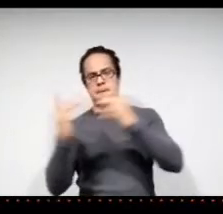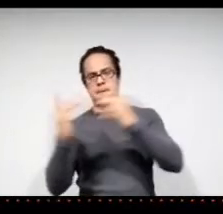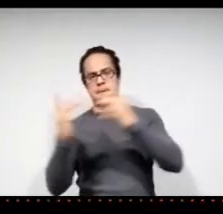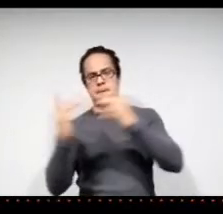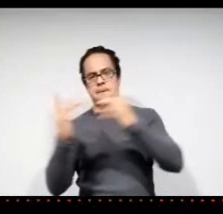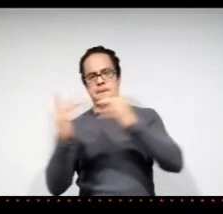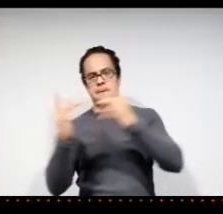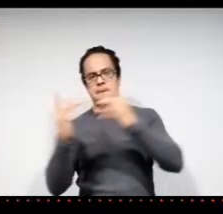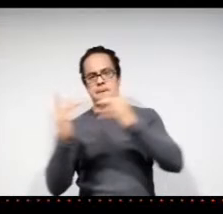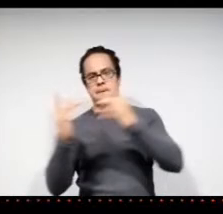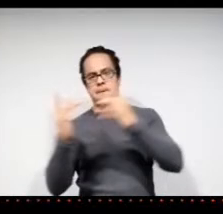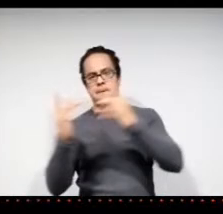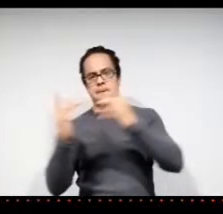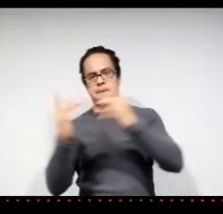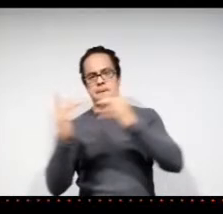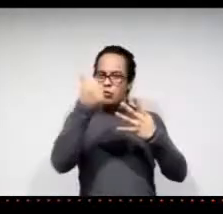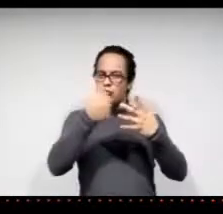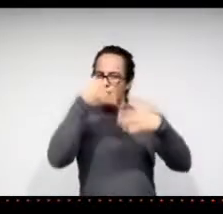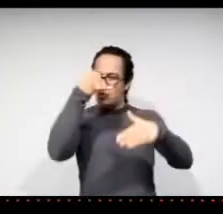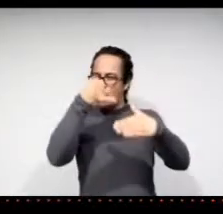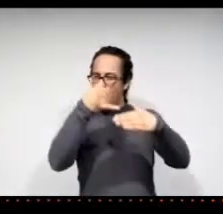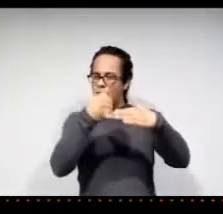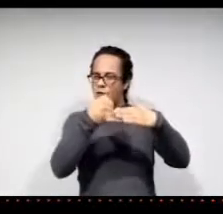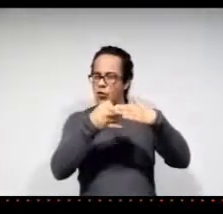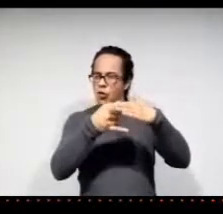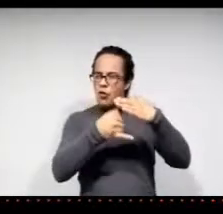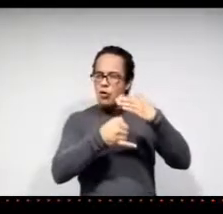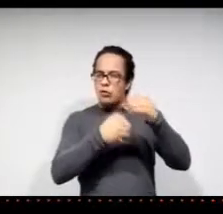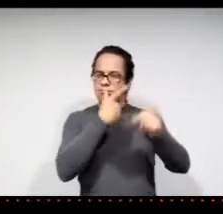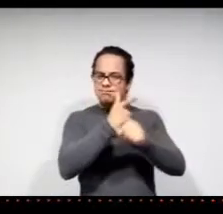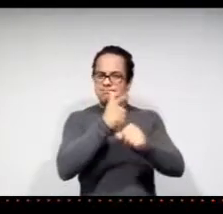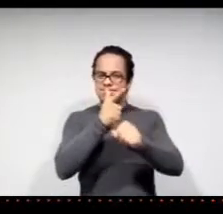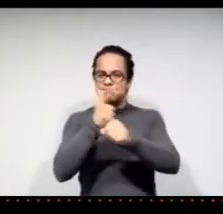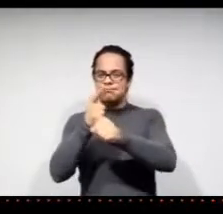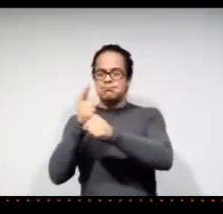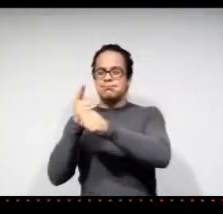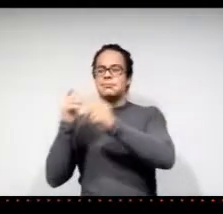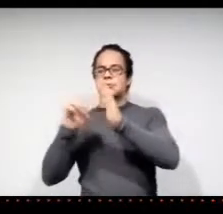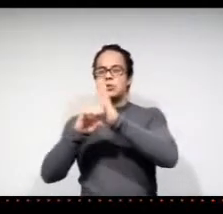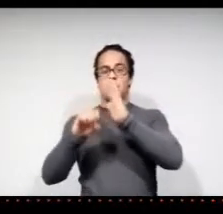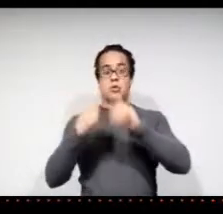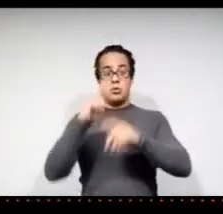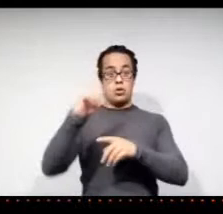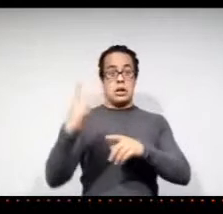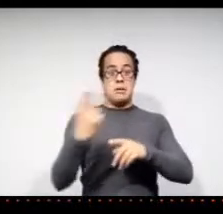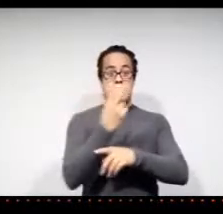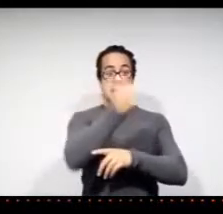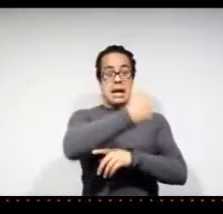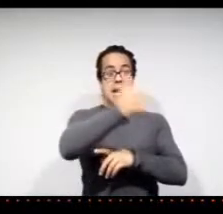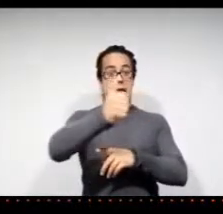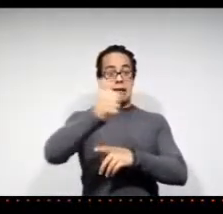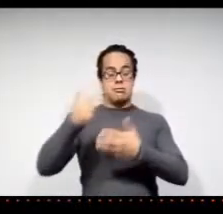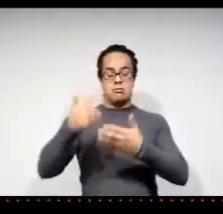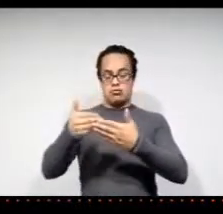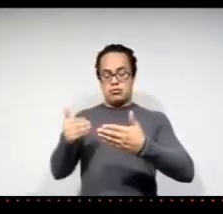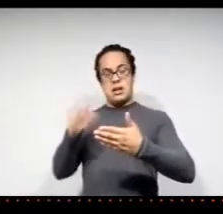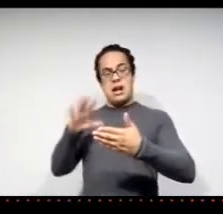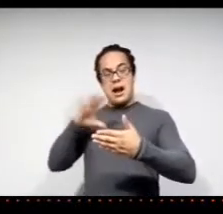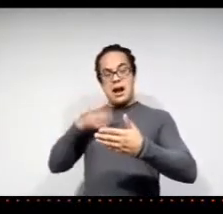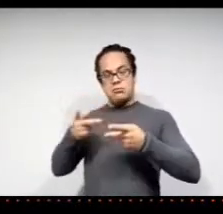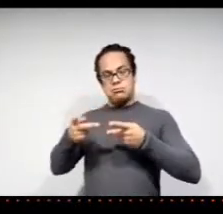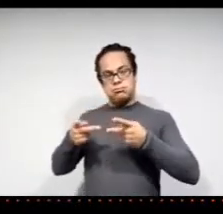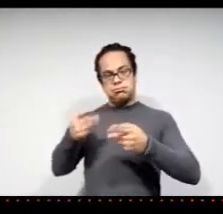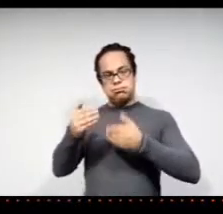replantear y hay, digamos, detrás de la operación actual de las universidades, pues hay esquemas